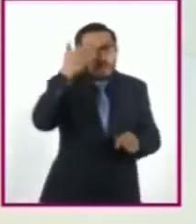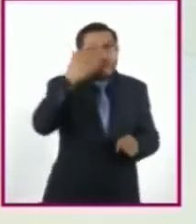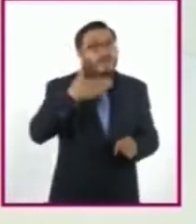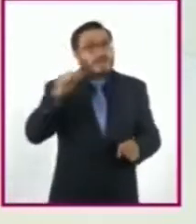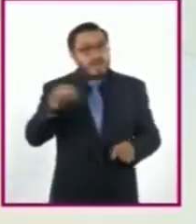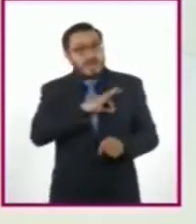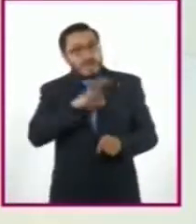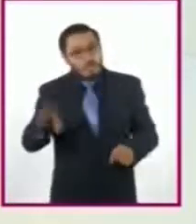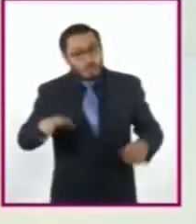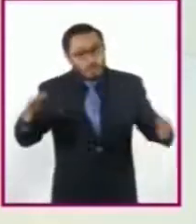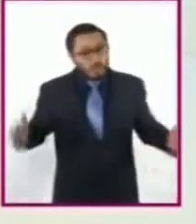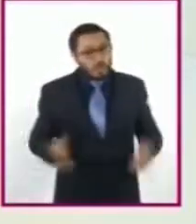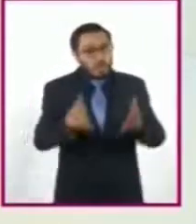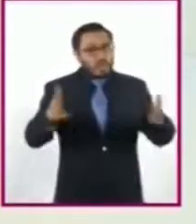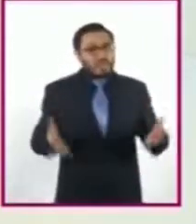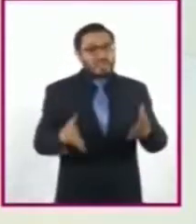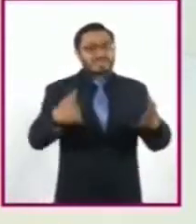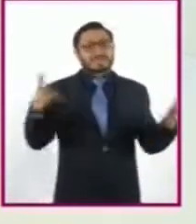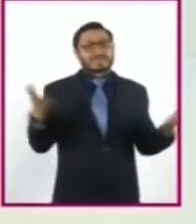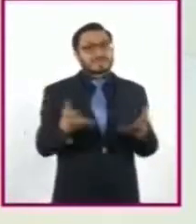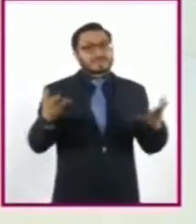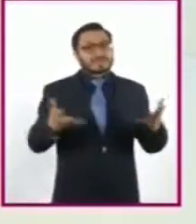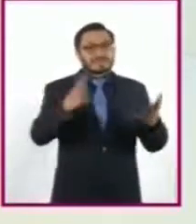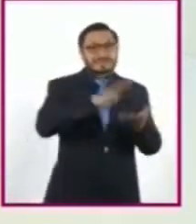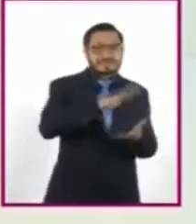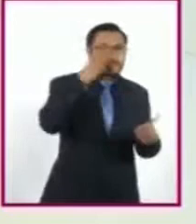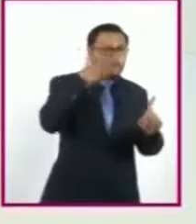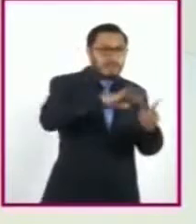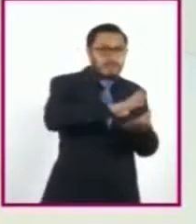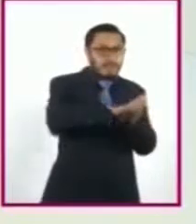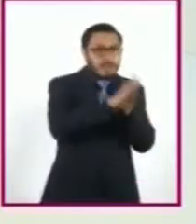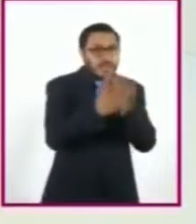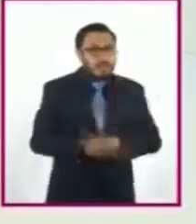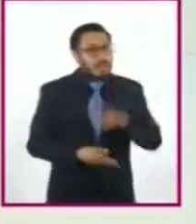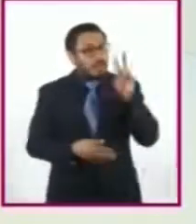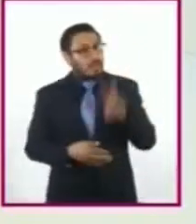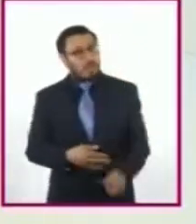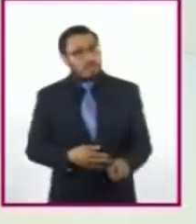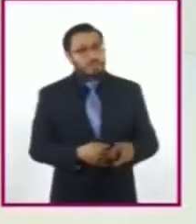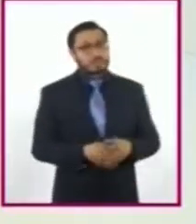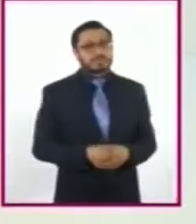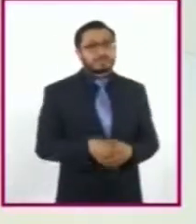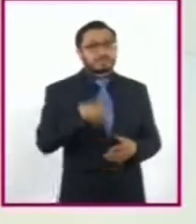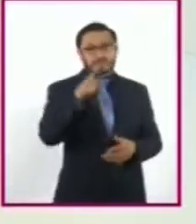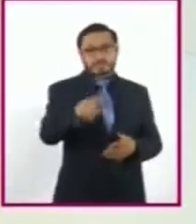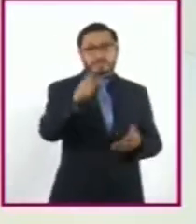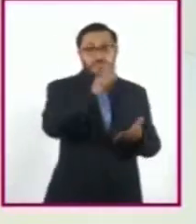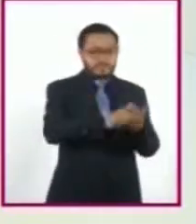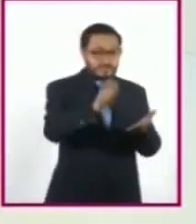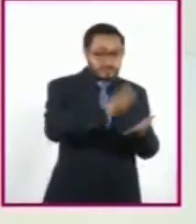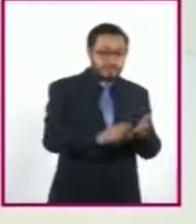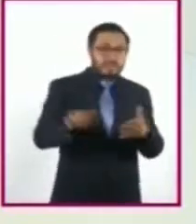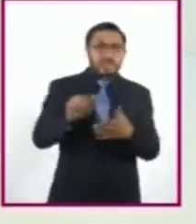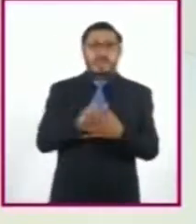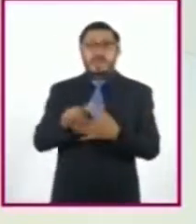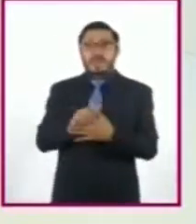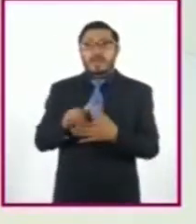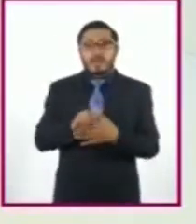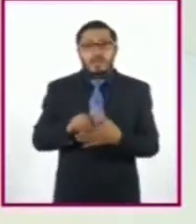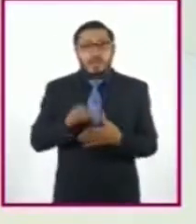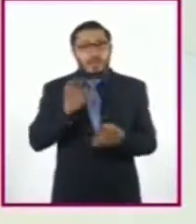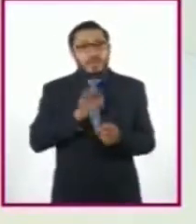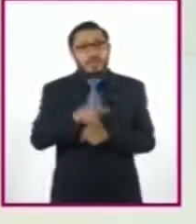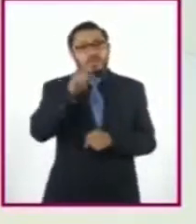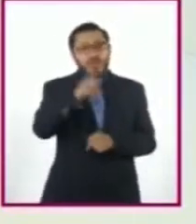podrían contribuir a hacer realidad sus aspiraciones. Escriban con morado cómo potenciarían